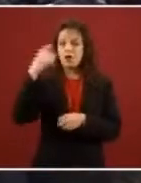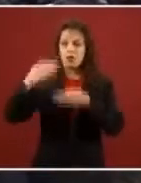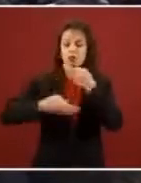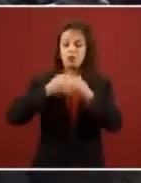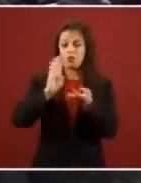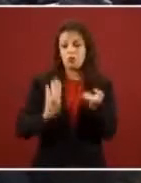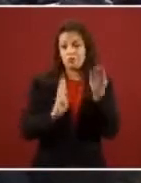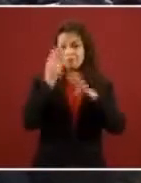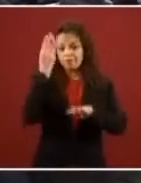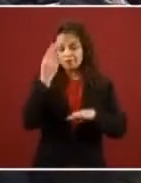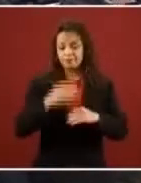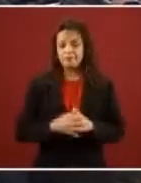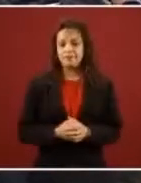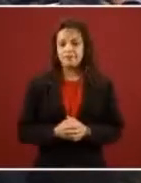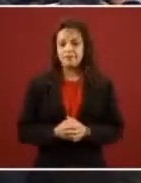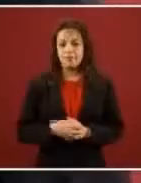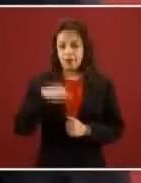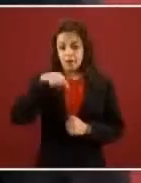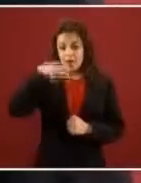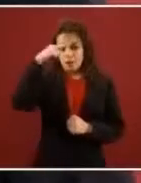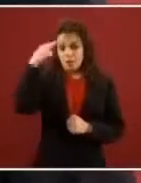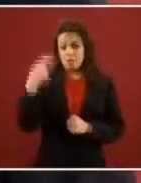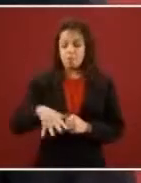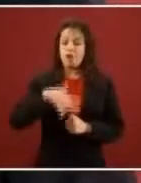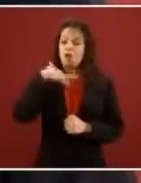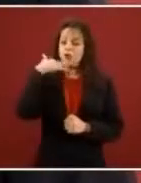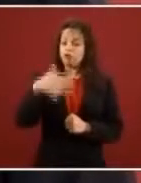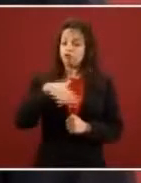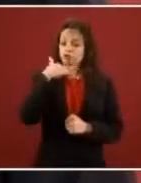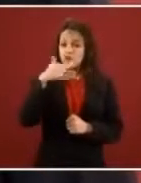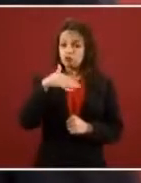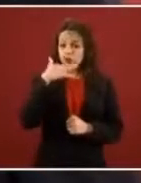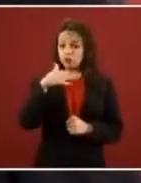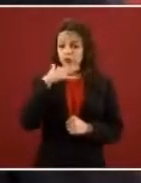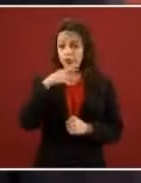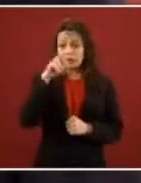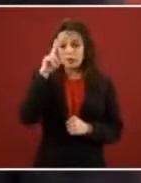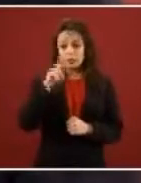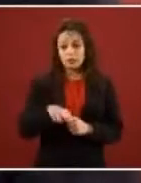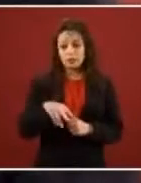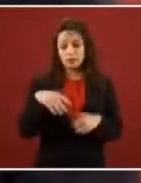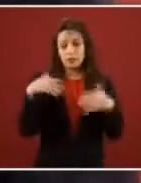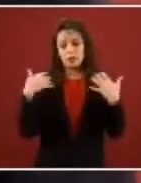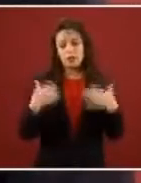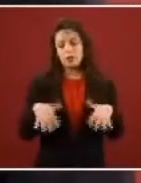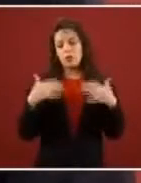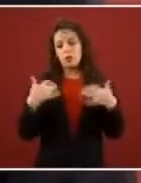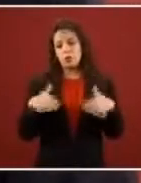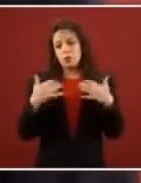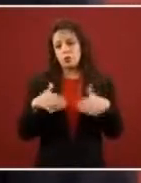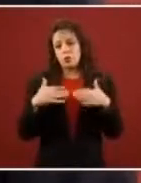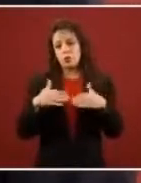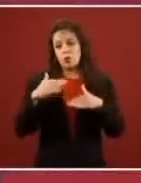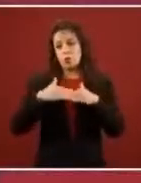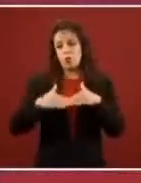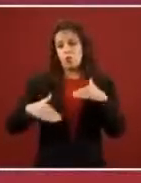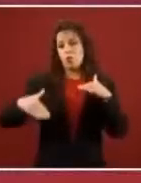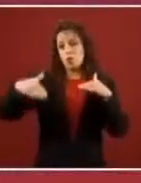la corrupción en México era de las más elevadas en el